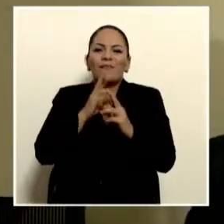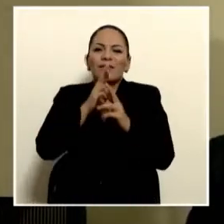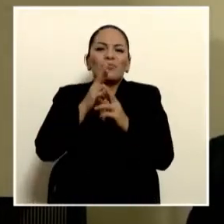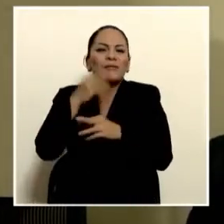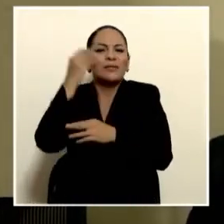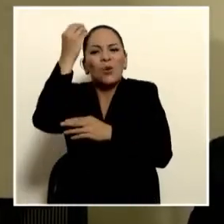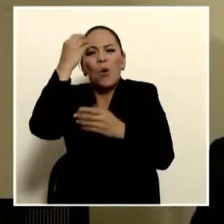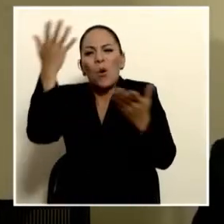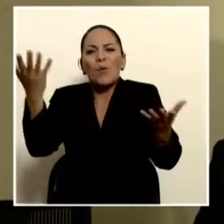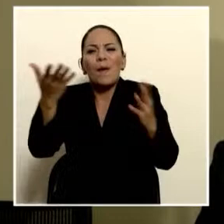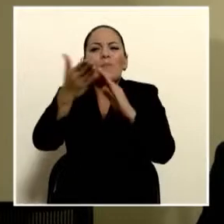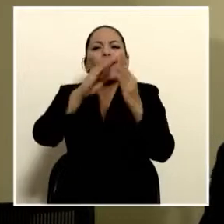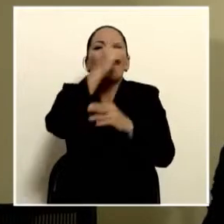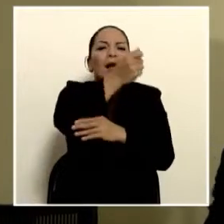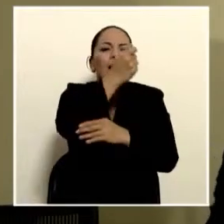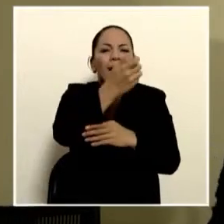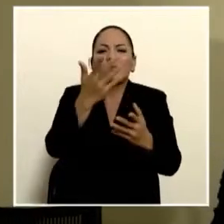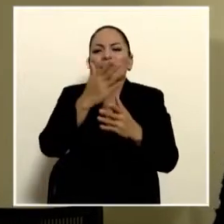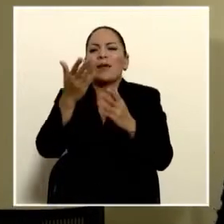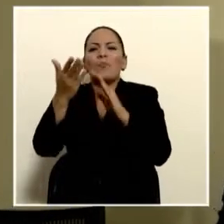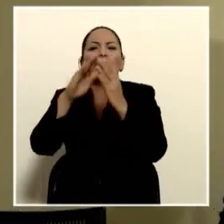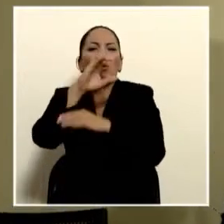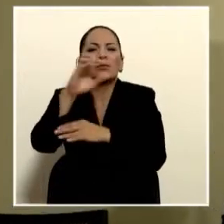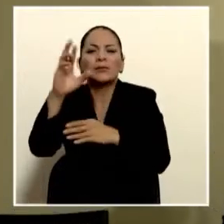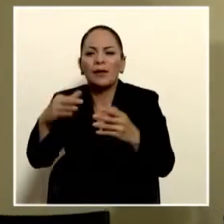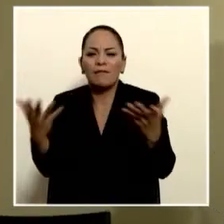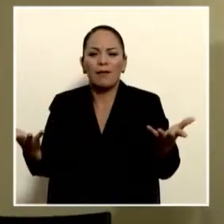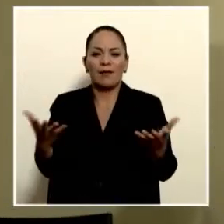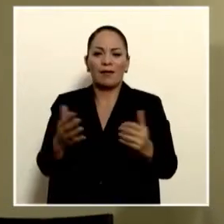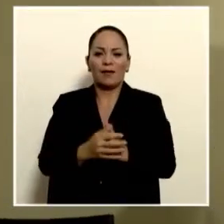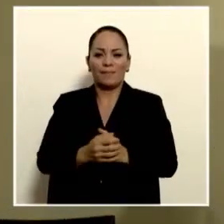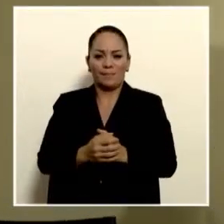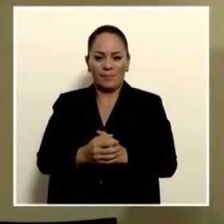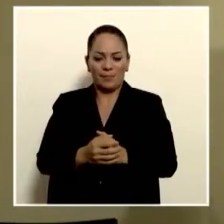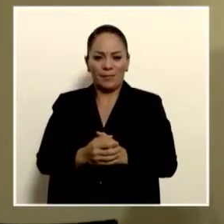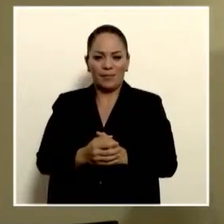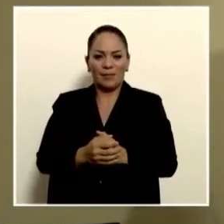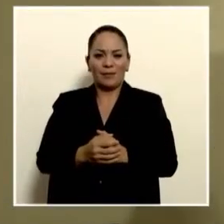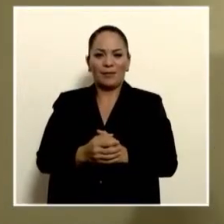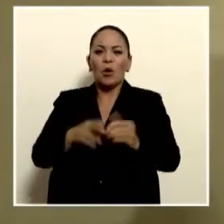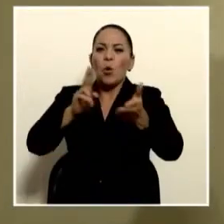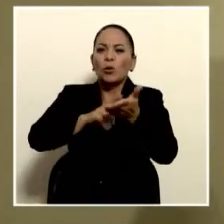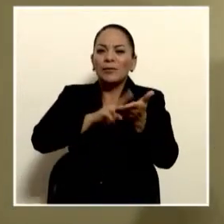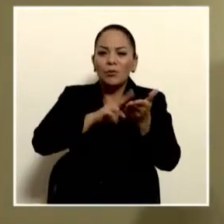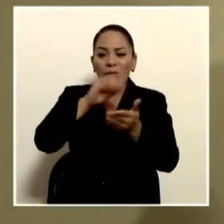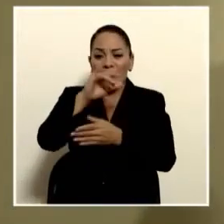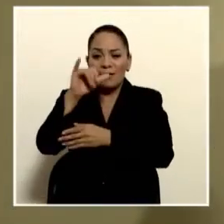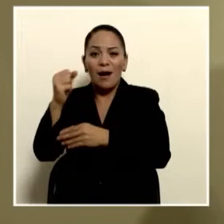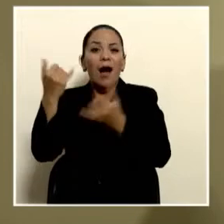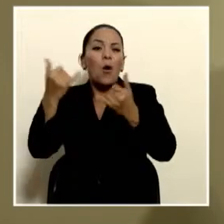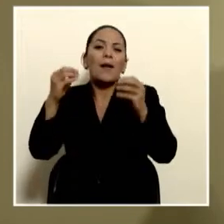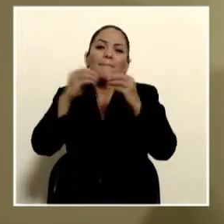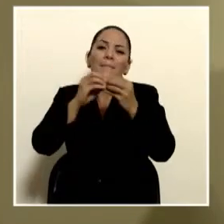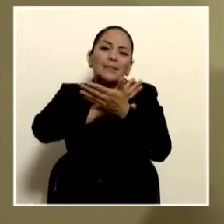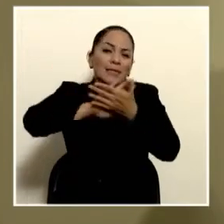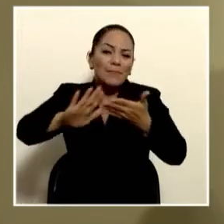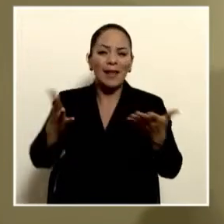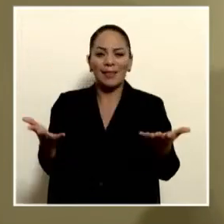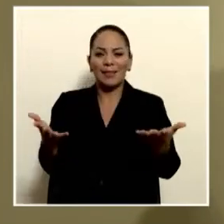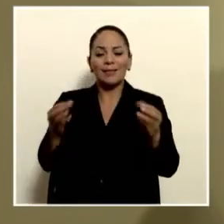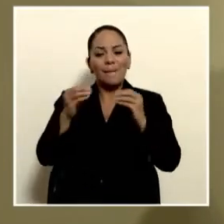pueblo de Guanacaste, pueblo de Costa Rica. Las licitaciones de la caja van a ser más transparentes,